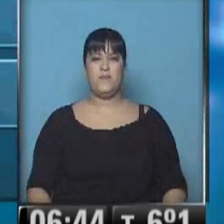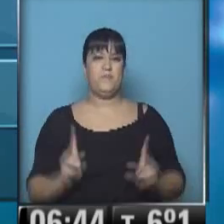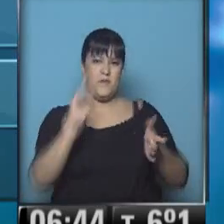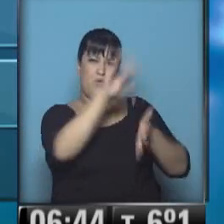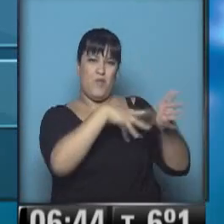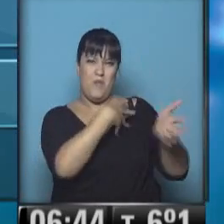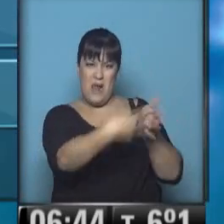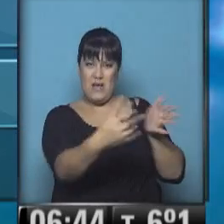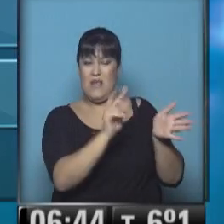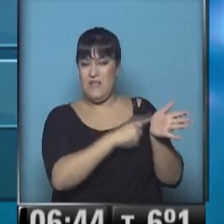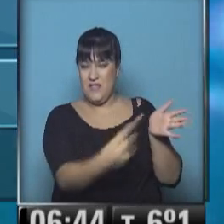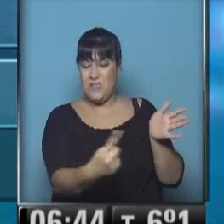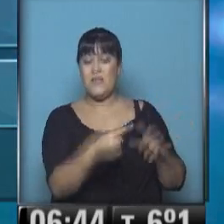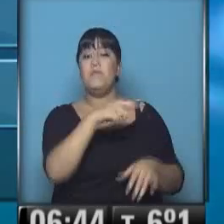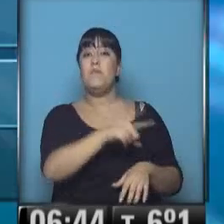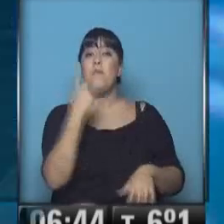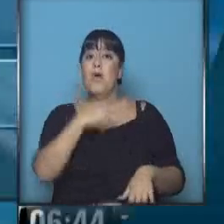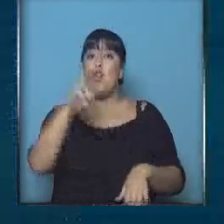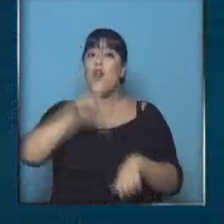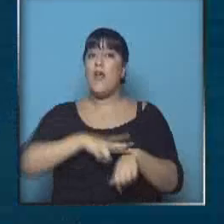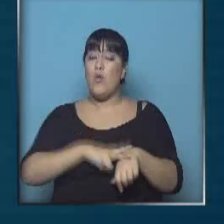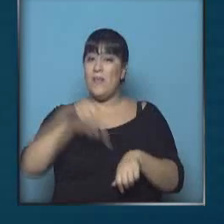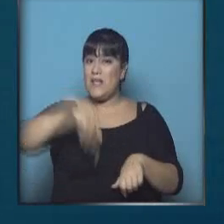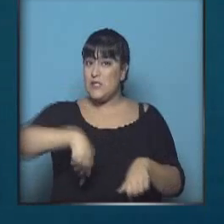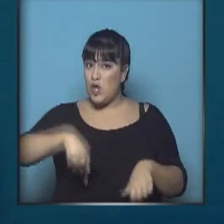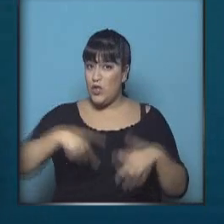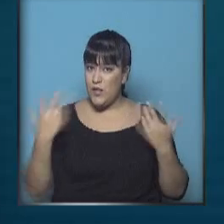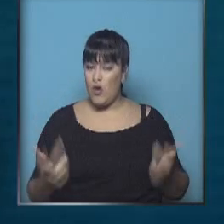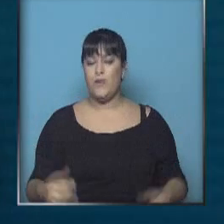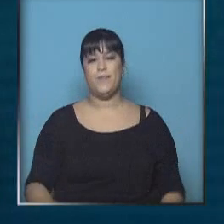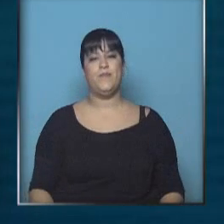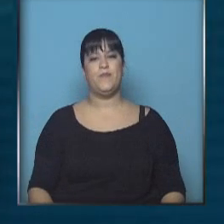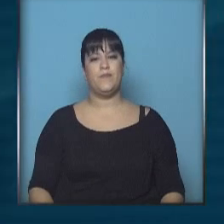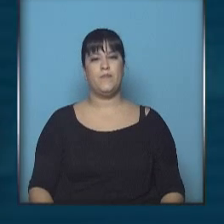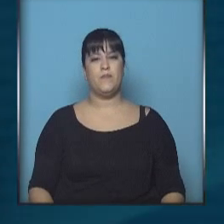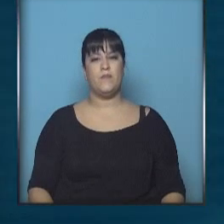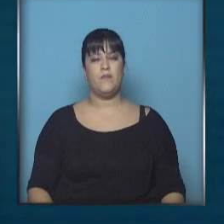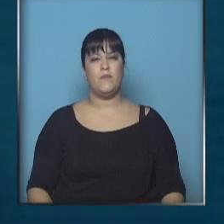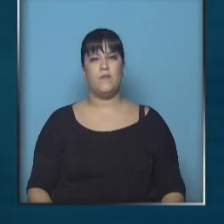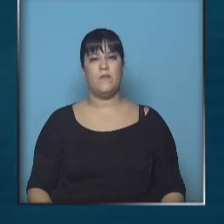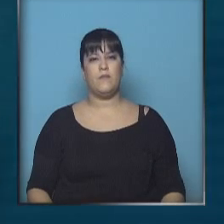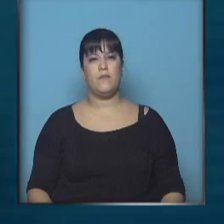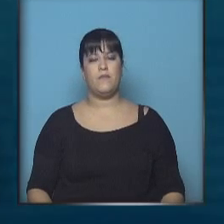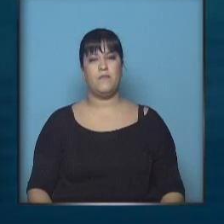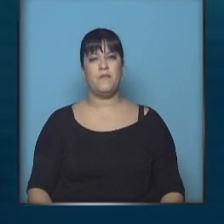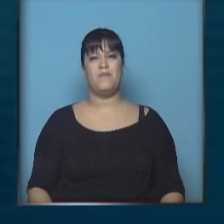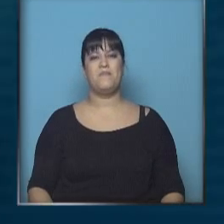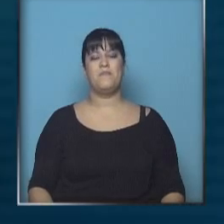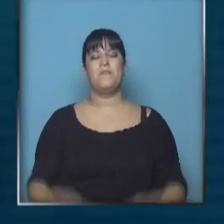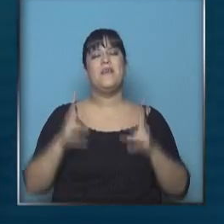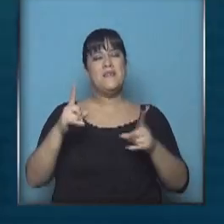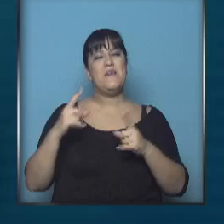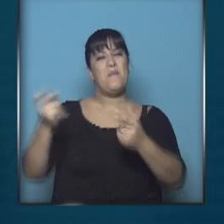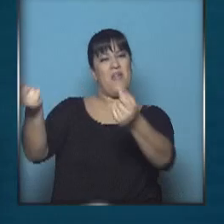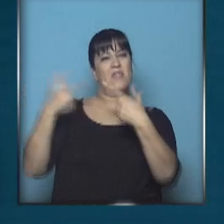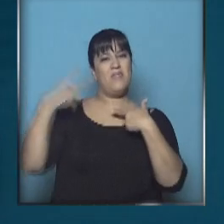estas placas. La recomendación, Nadia, Karina, del día de hoy, que nos facilita, nos suministra el